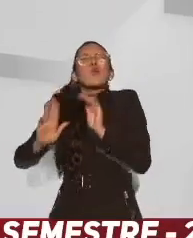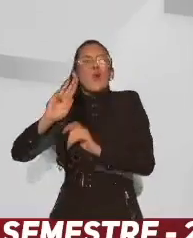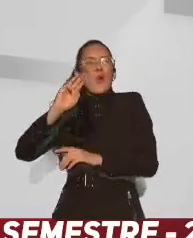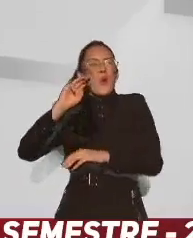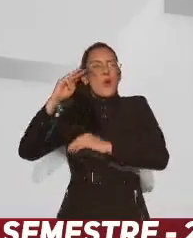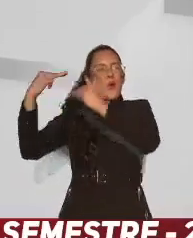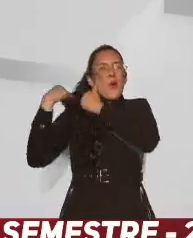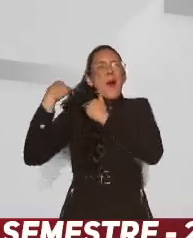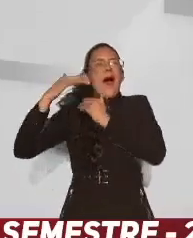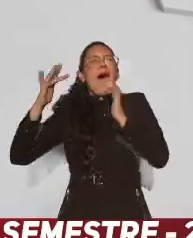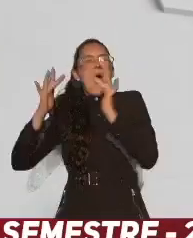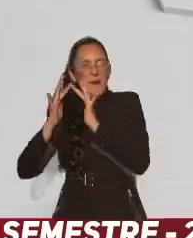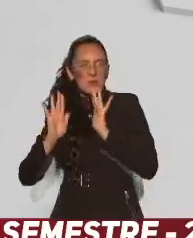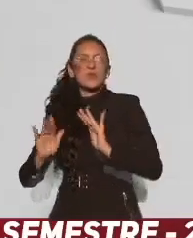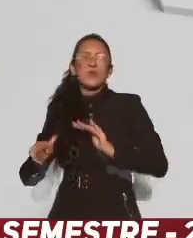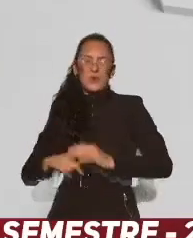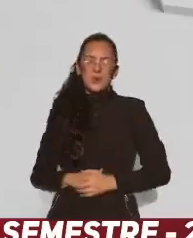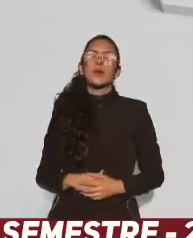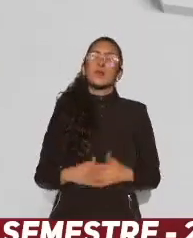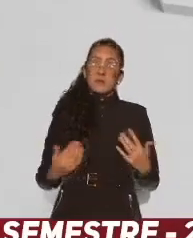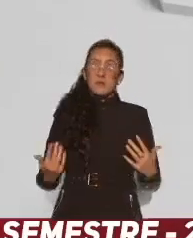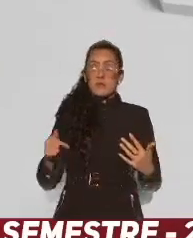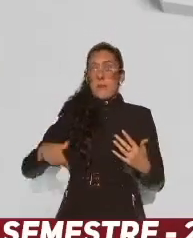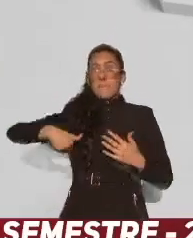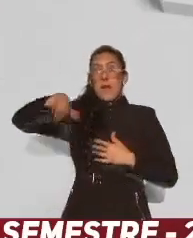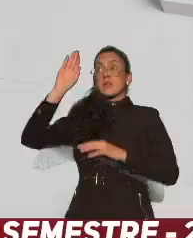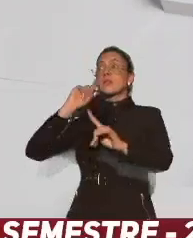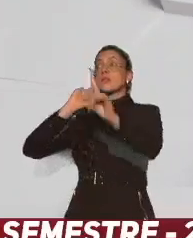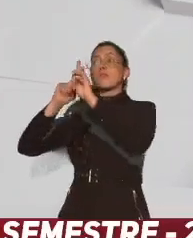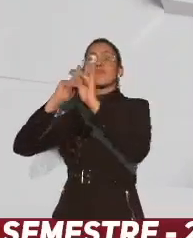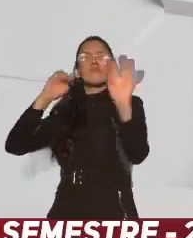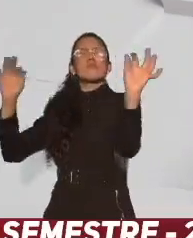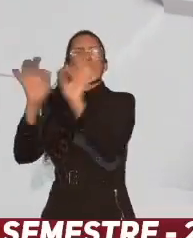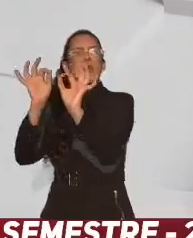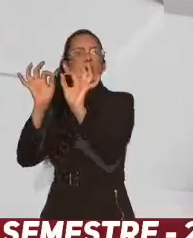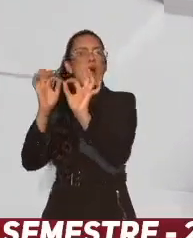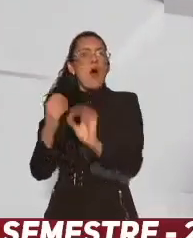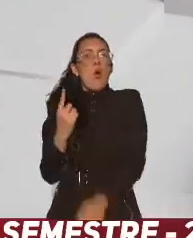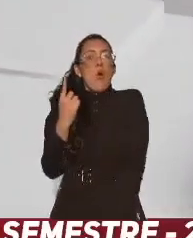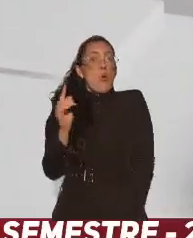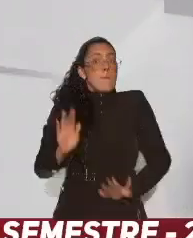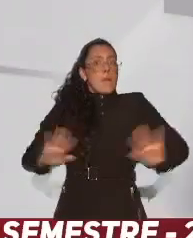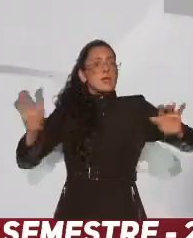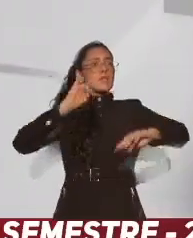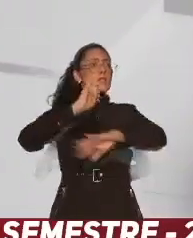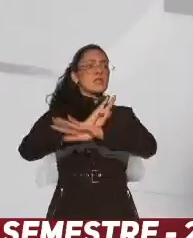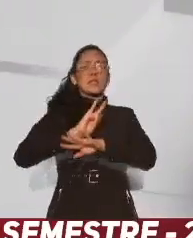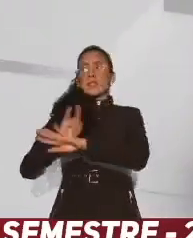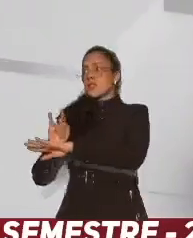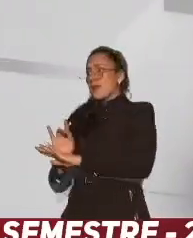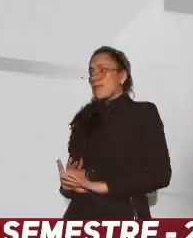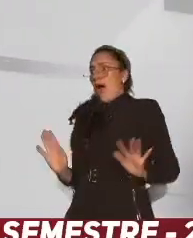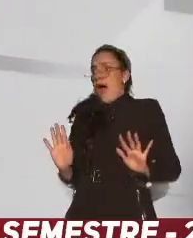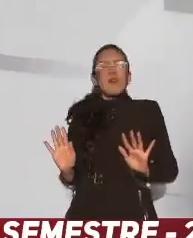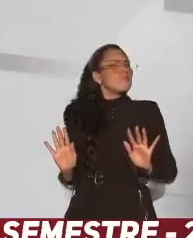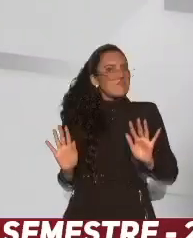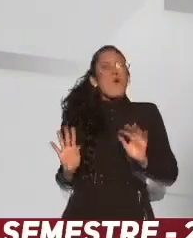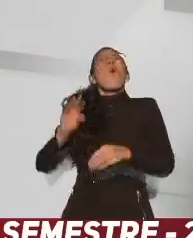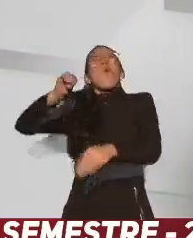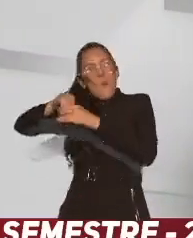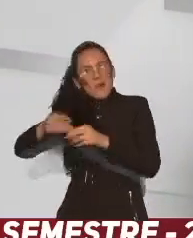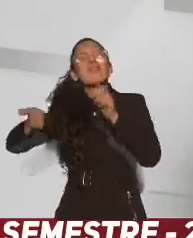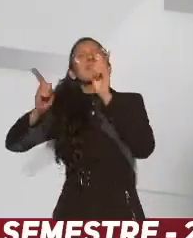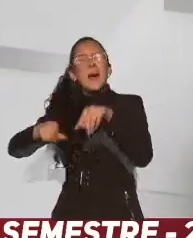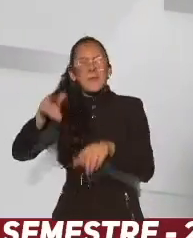está enfocada precisamente en que no solamente hemos logrado la verificación, sino también